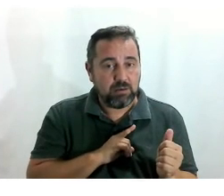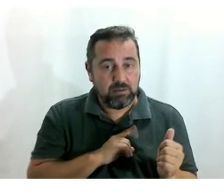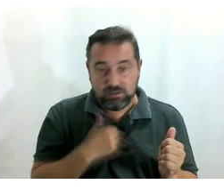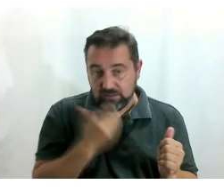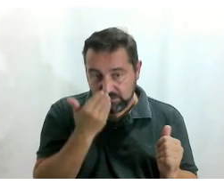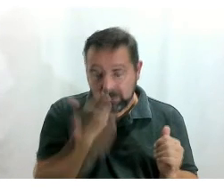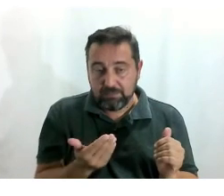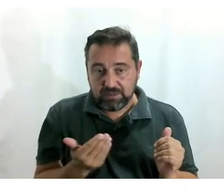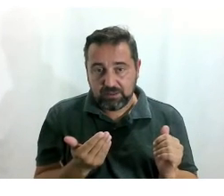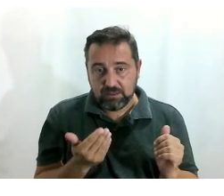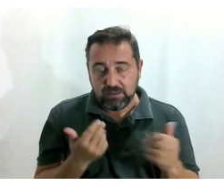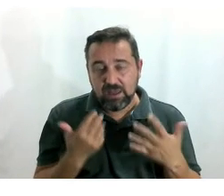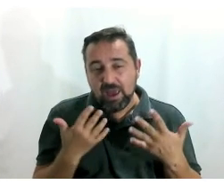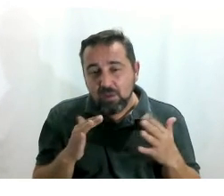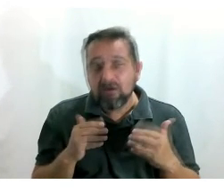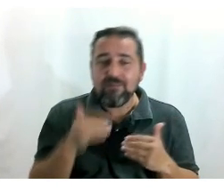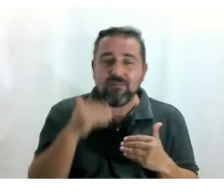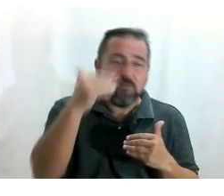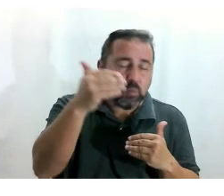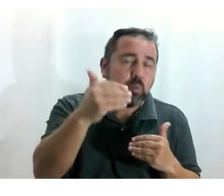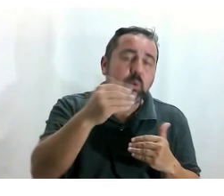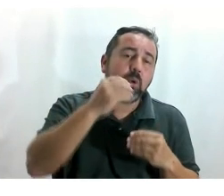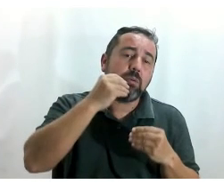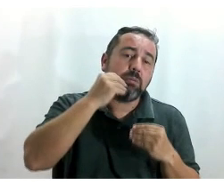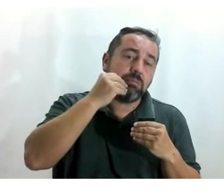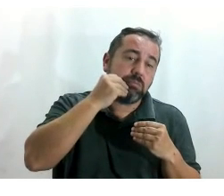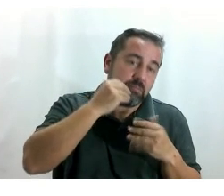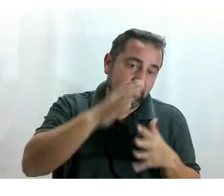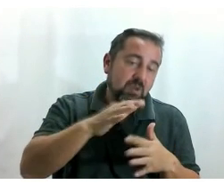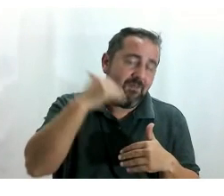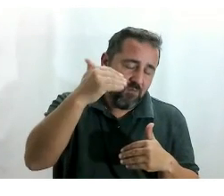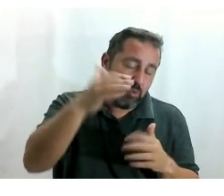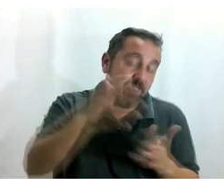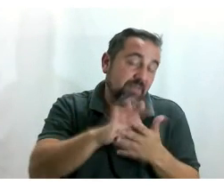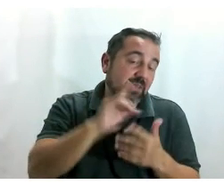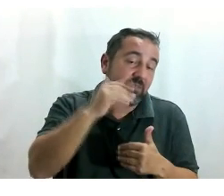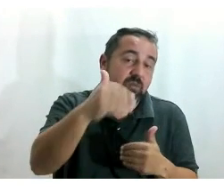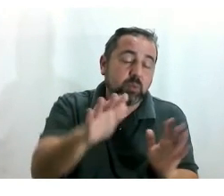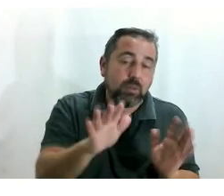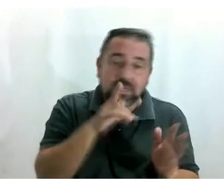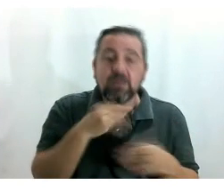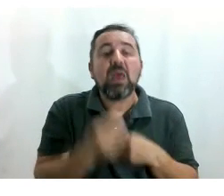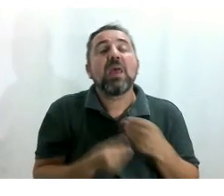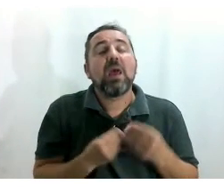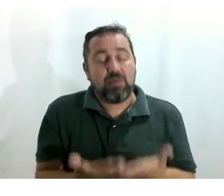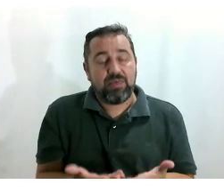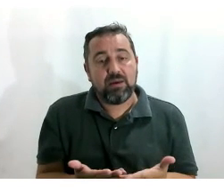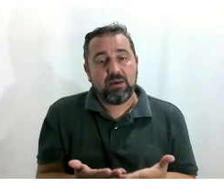aunque el futuro es prometedor, en principio es futuro, y lo que hay que hacer